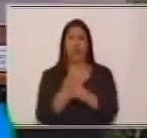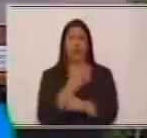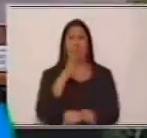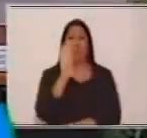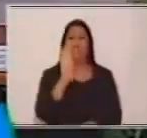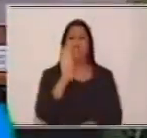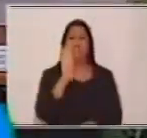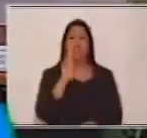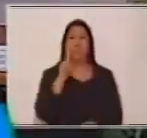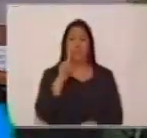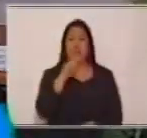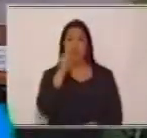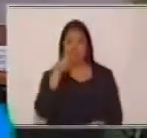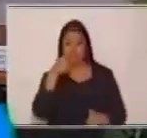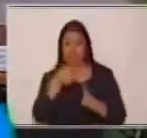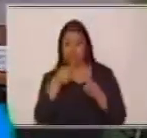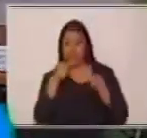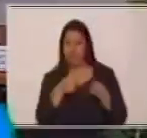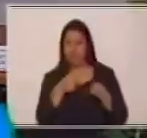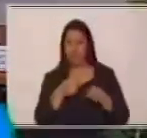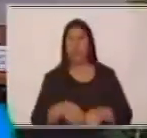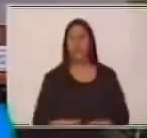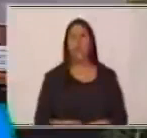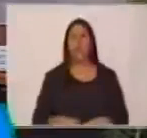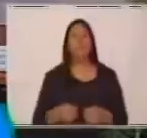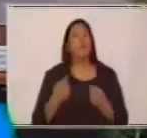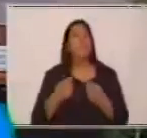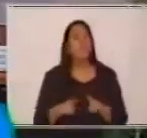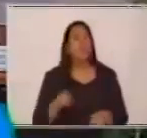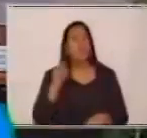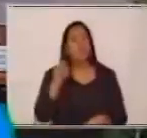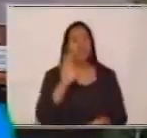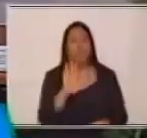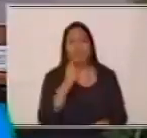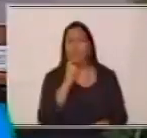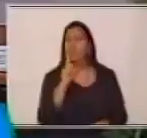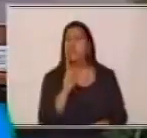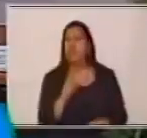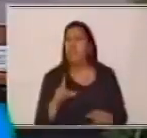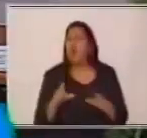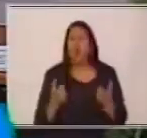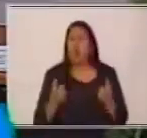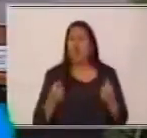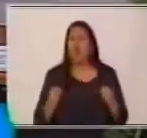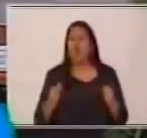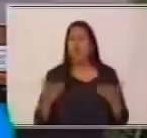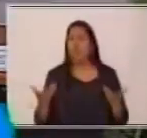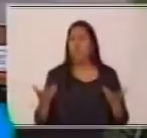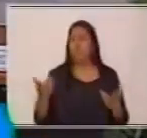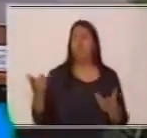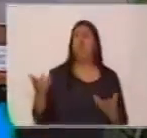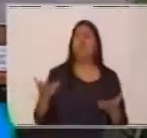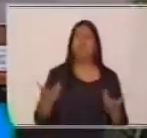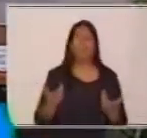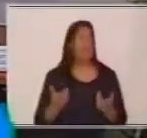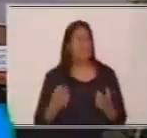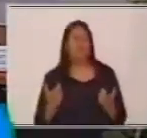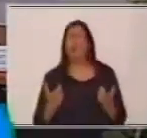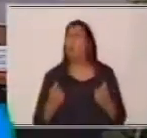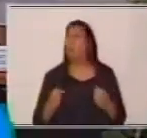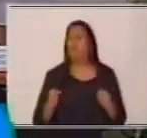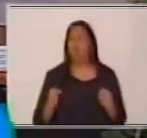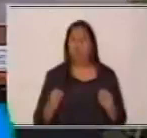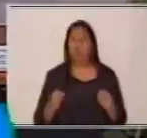o ese elemento. Pero te preguntarás entonces, ¿cómo lo aplico o cómo se aplica esto al momento de expresarme?